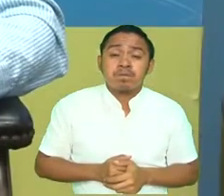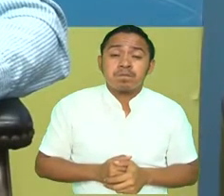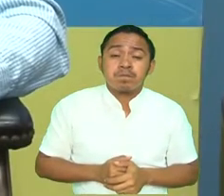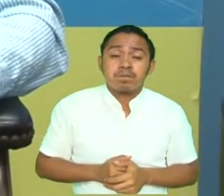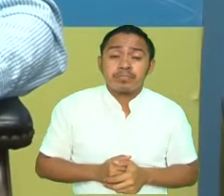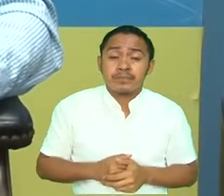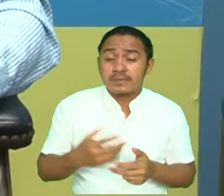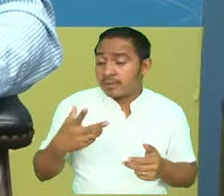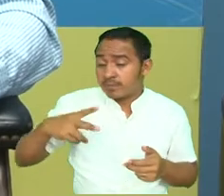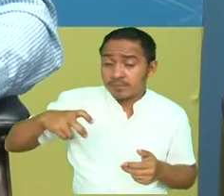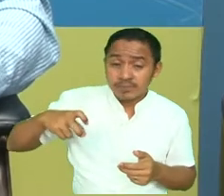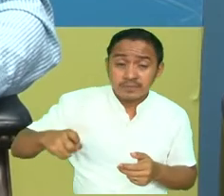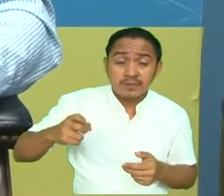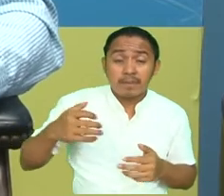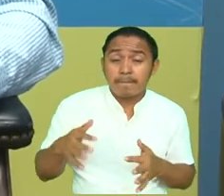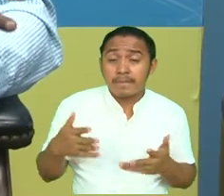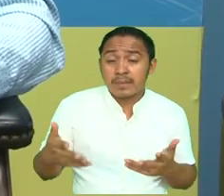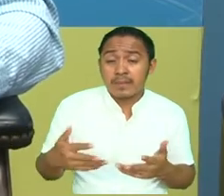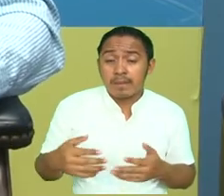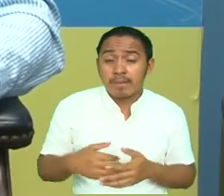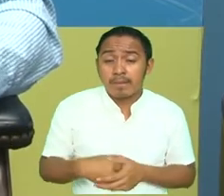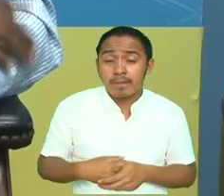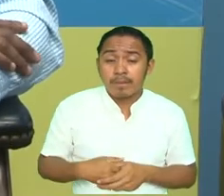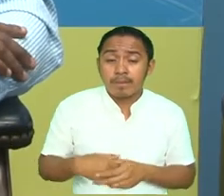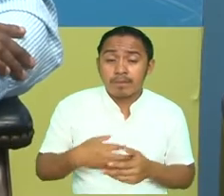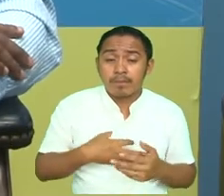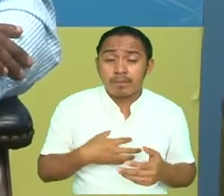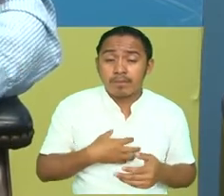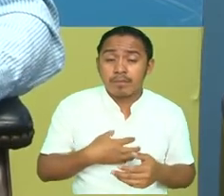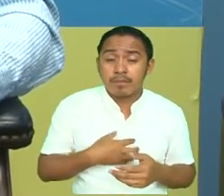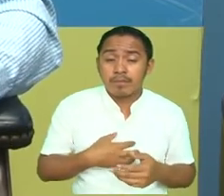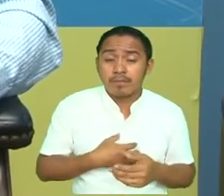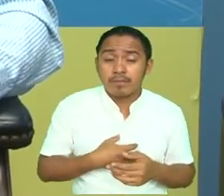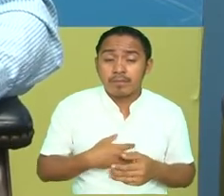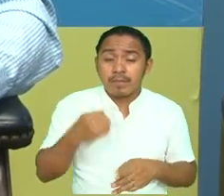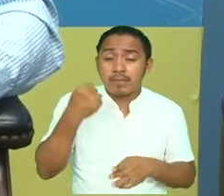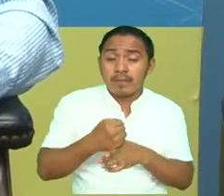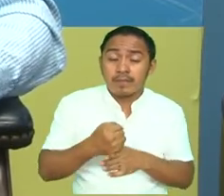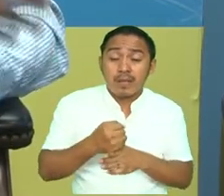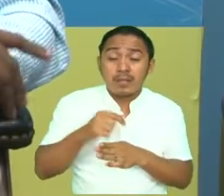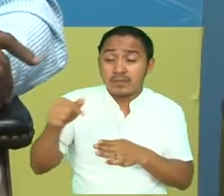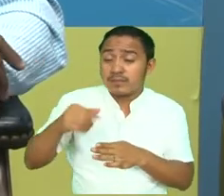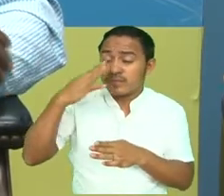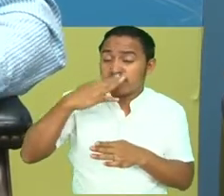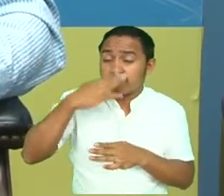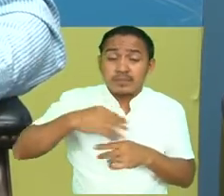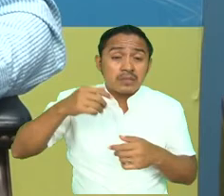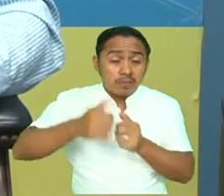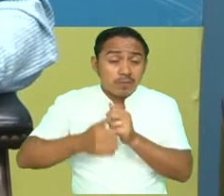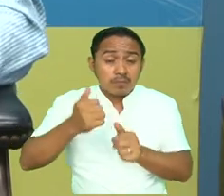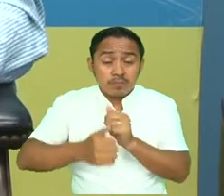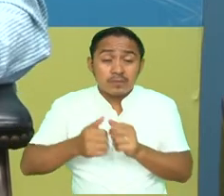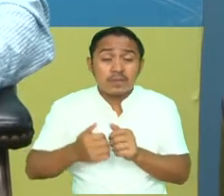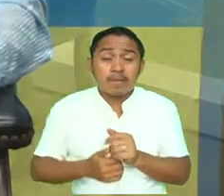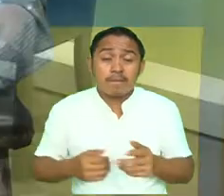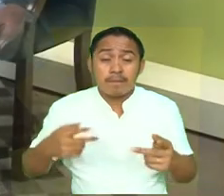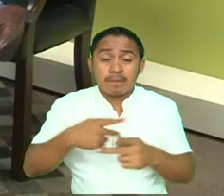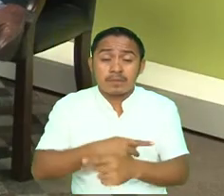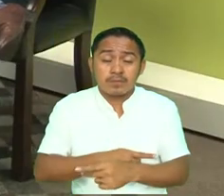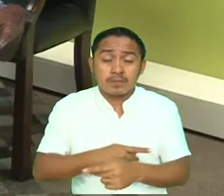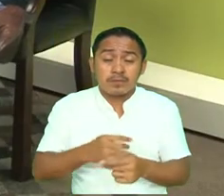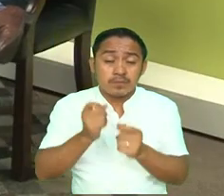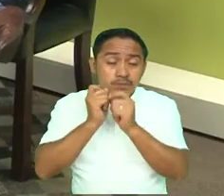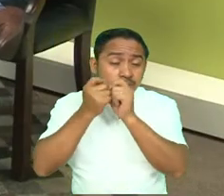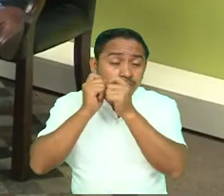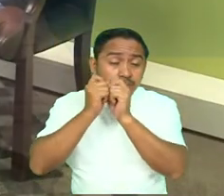sustancia ácida, precisamente para matar ese mal olor. Ese mal olor. Y más bien están haciéndose daño a la piel. Causan mayor proliferación de